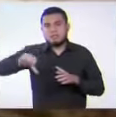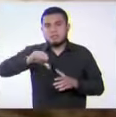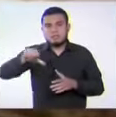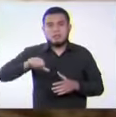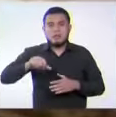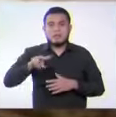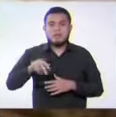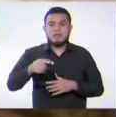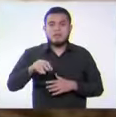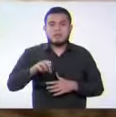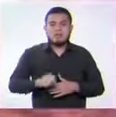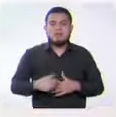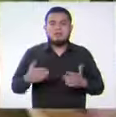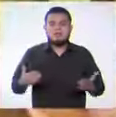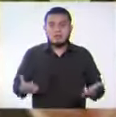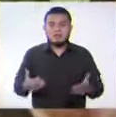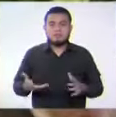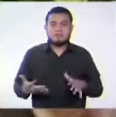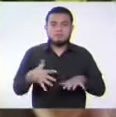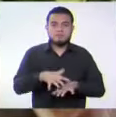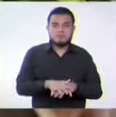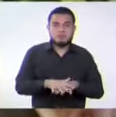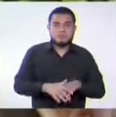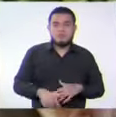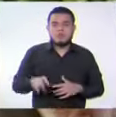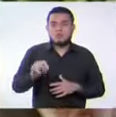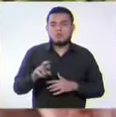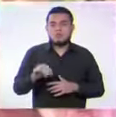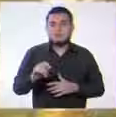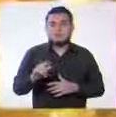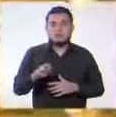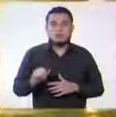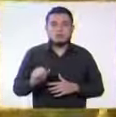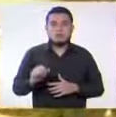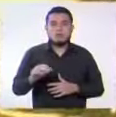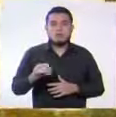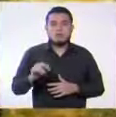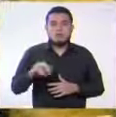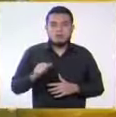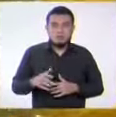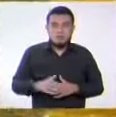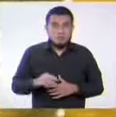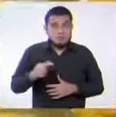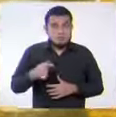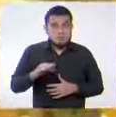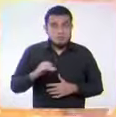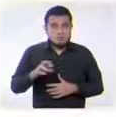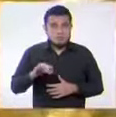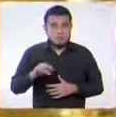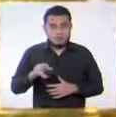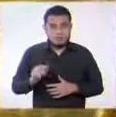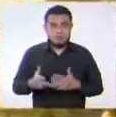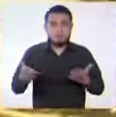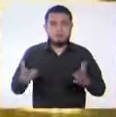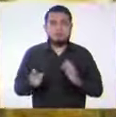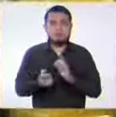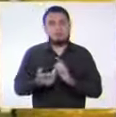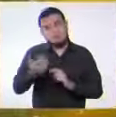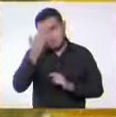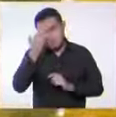están conformadas por mezclas de triésteres de ácidos grasos de cadena larga y glicerina, conocidas